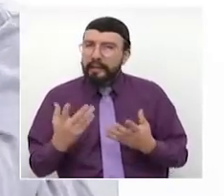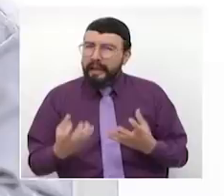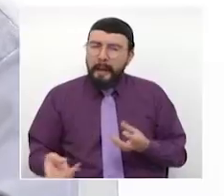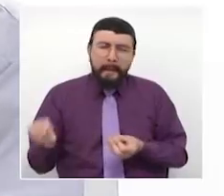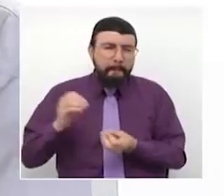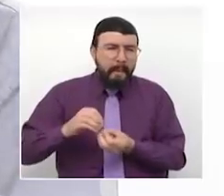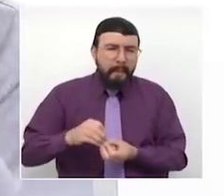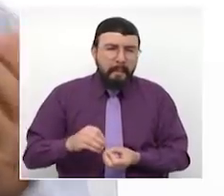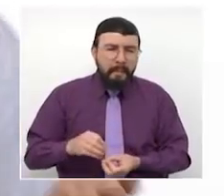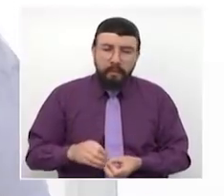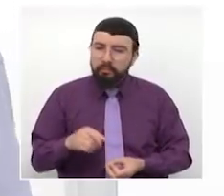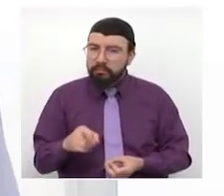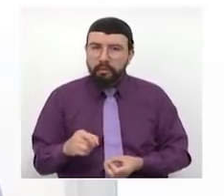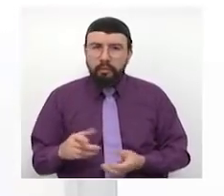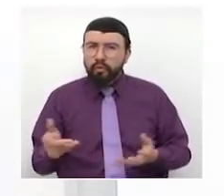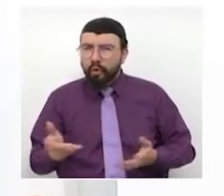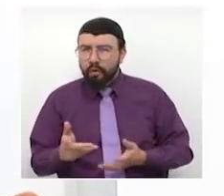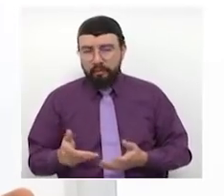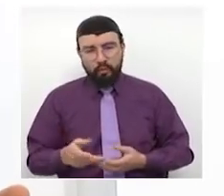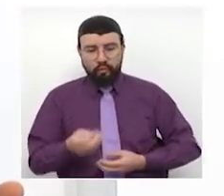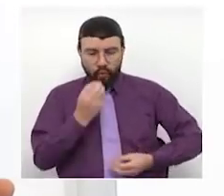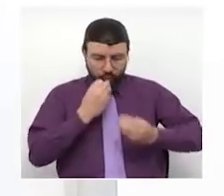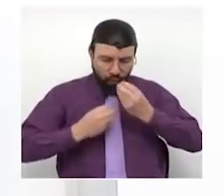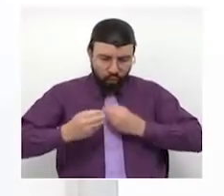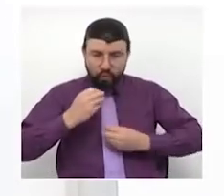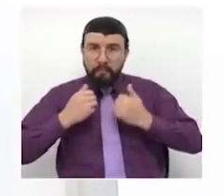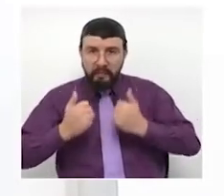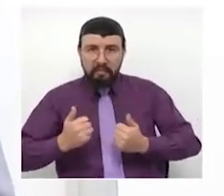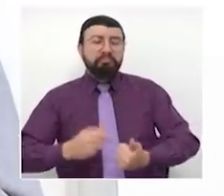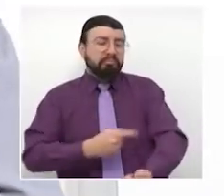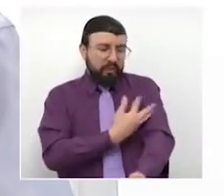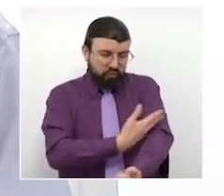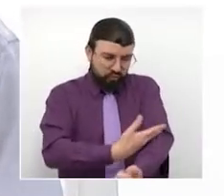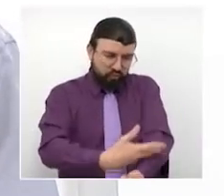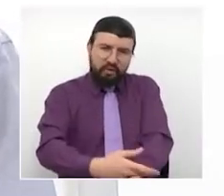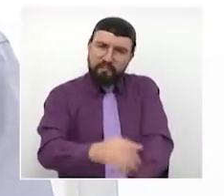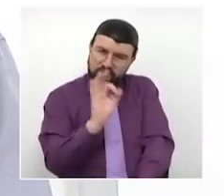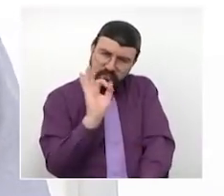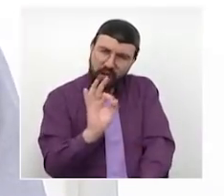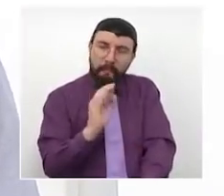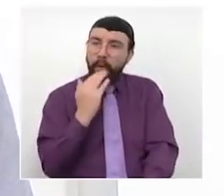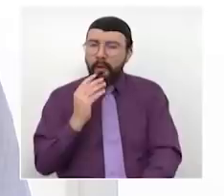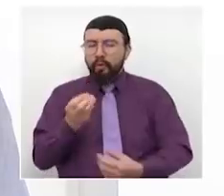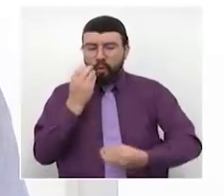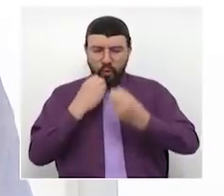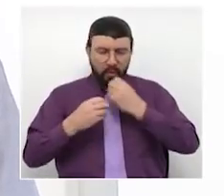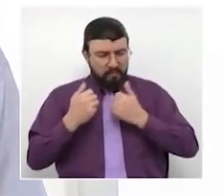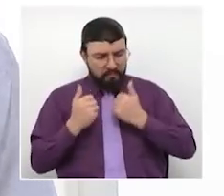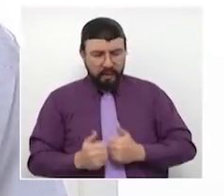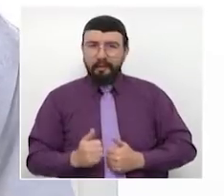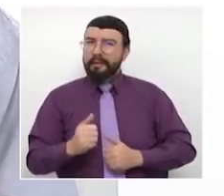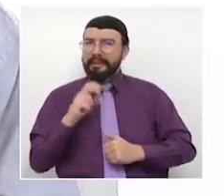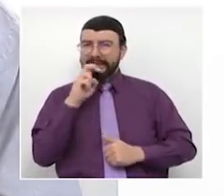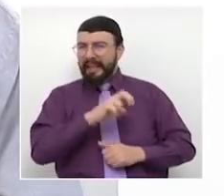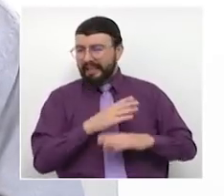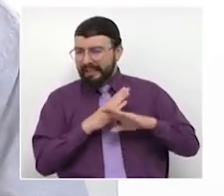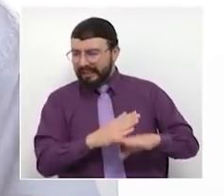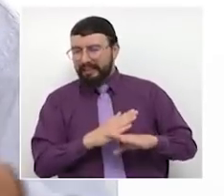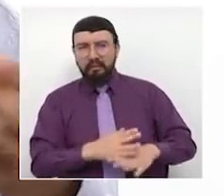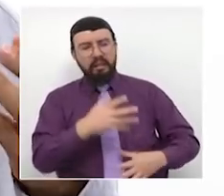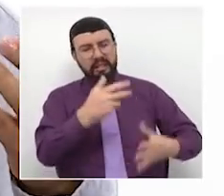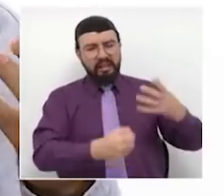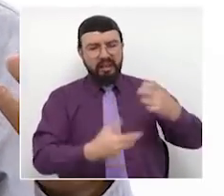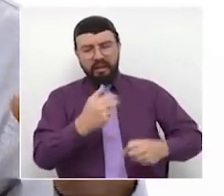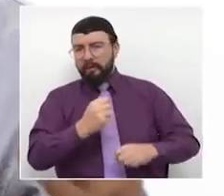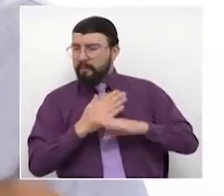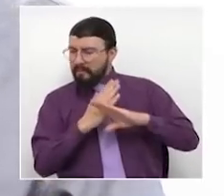mayor cantidad de eso es en la alimentación, ¿cierto? Cuando tenemos una alimentación muy sana, sin carne, sin lácteos, y